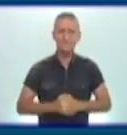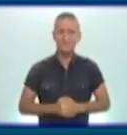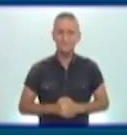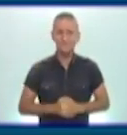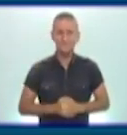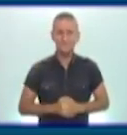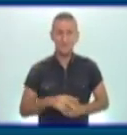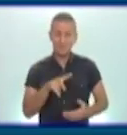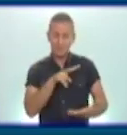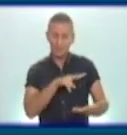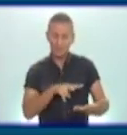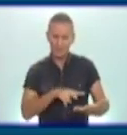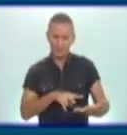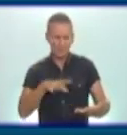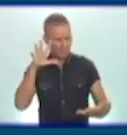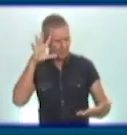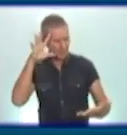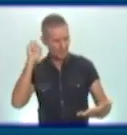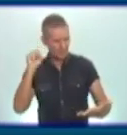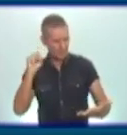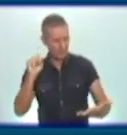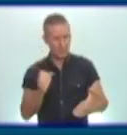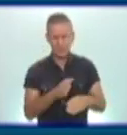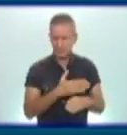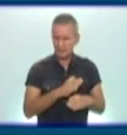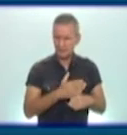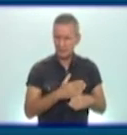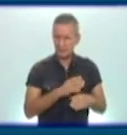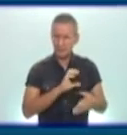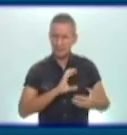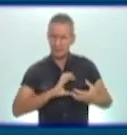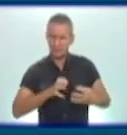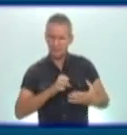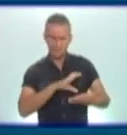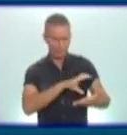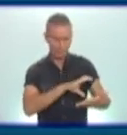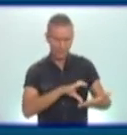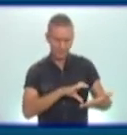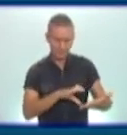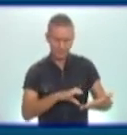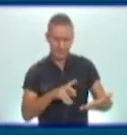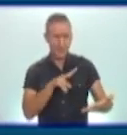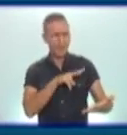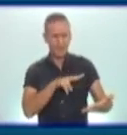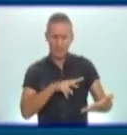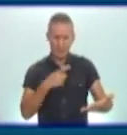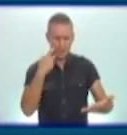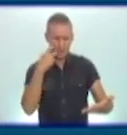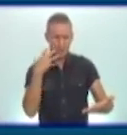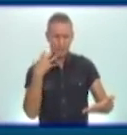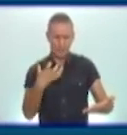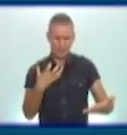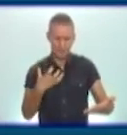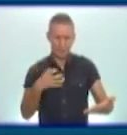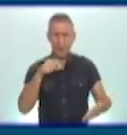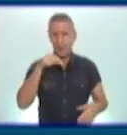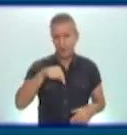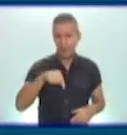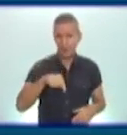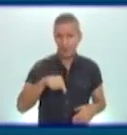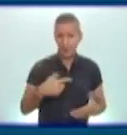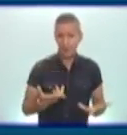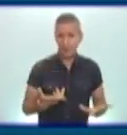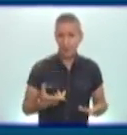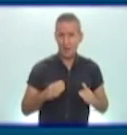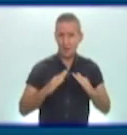Vamos a estar leyendo y comprendiendo diferentes tipos de texto. Volvemos a repetir la lectura muy importante en estos tiempos en que estamos